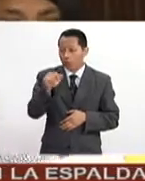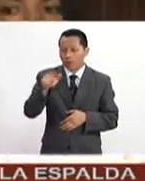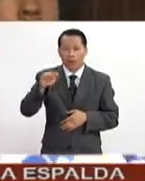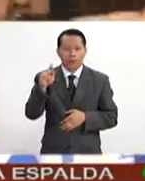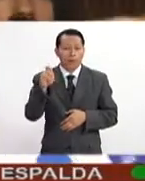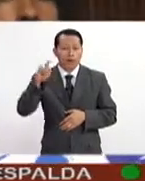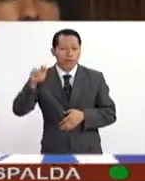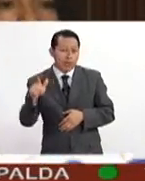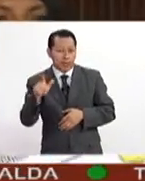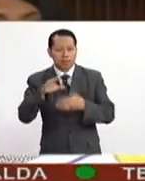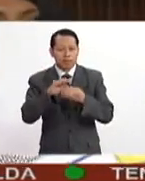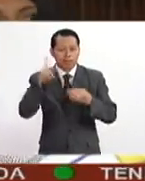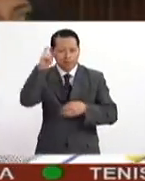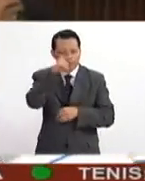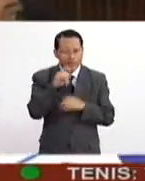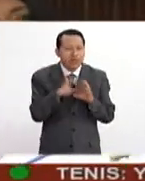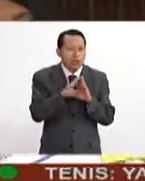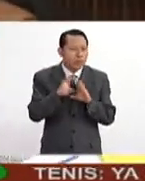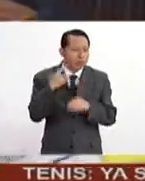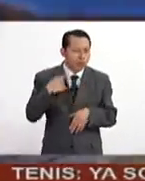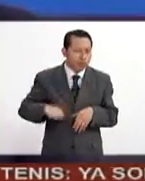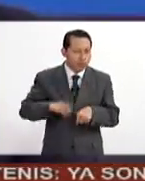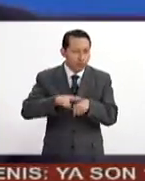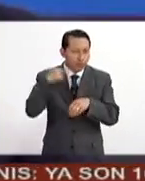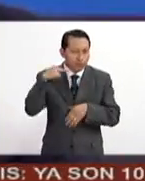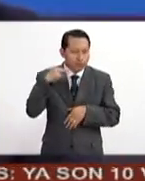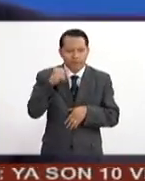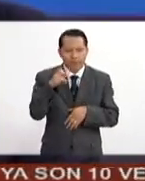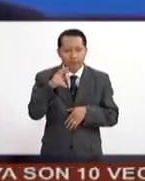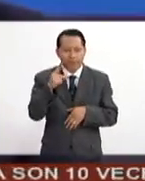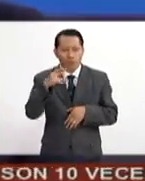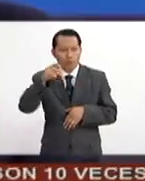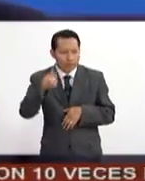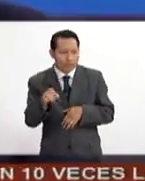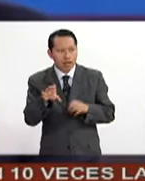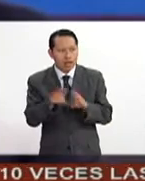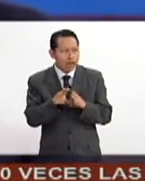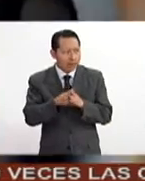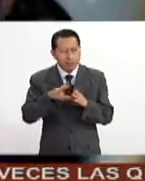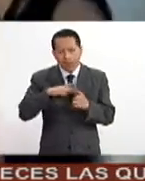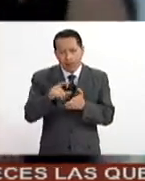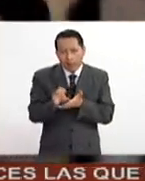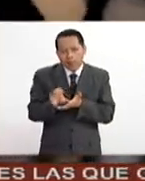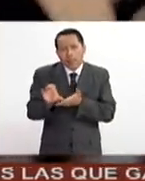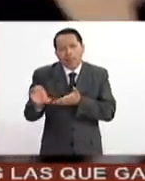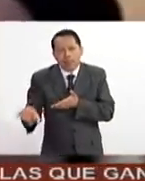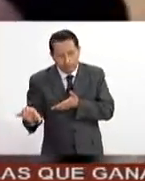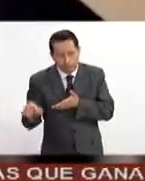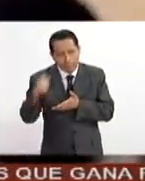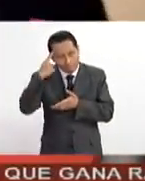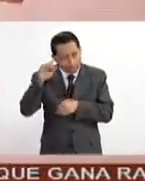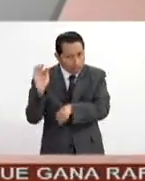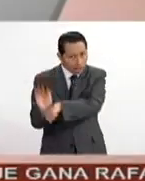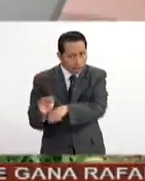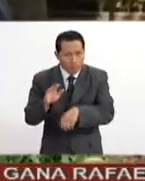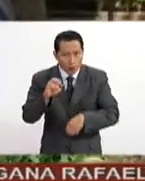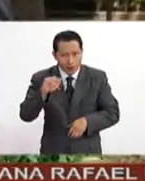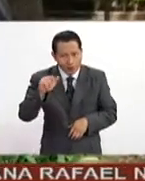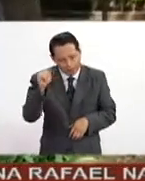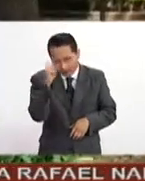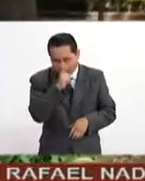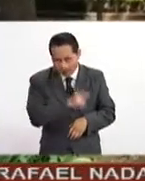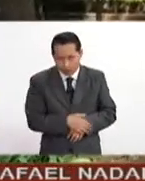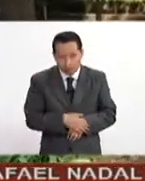aseguró que es muy difícil detectar si el exgobernador de Veracruz, Javier Duarte, desvió recursos públicos en beneficio de Morena.